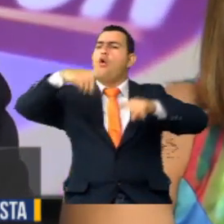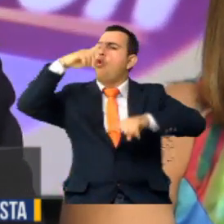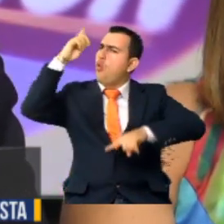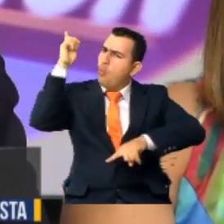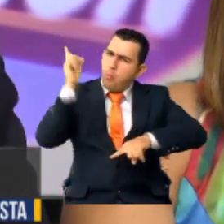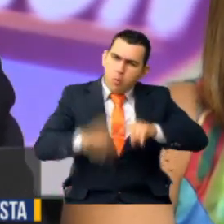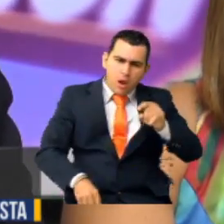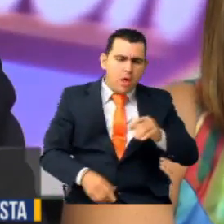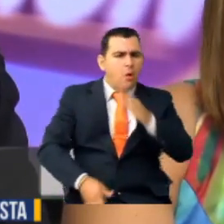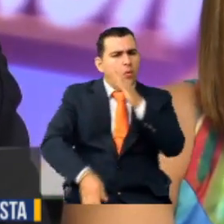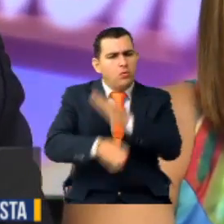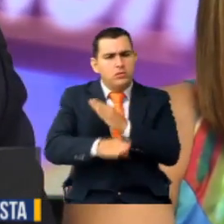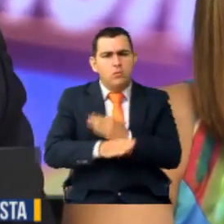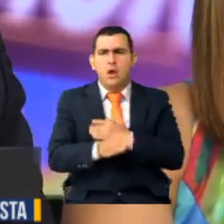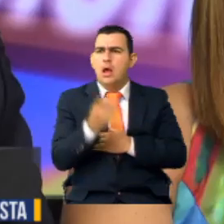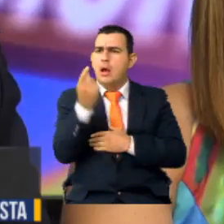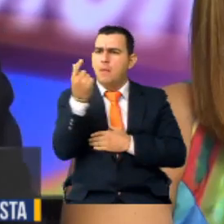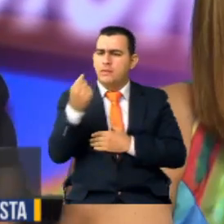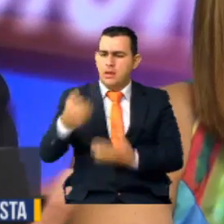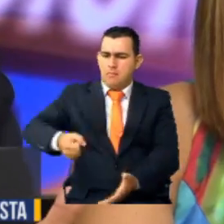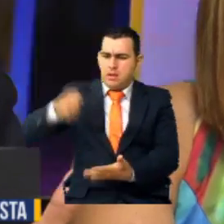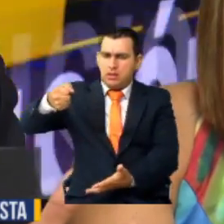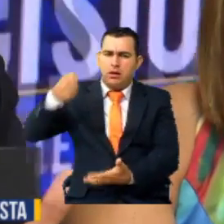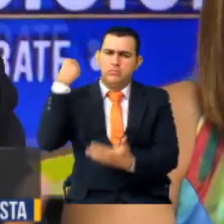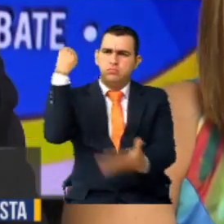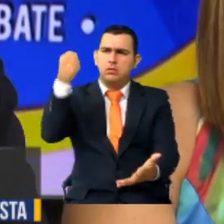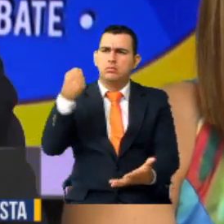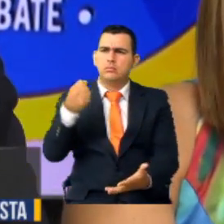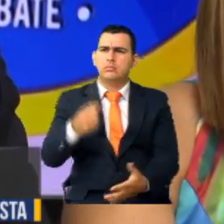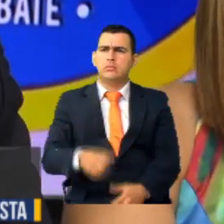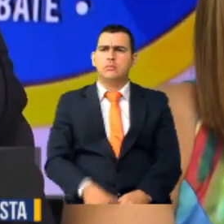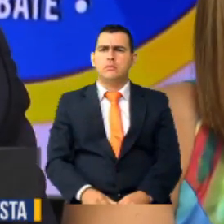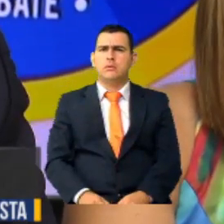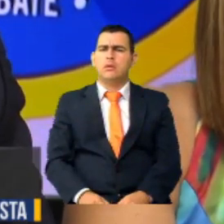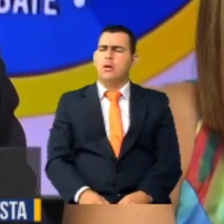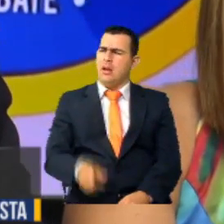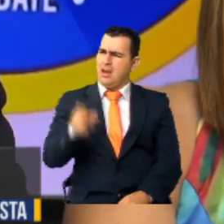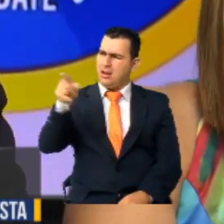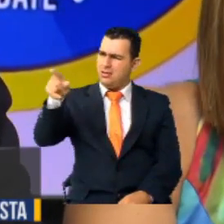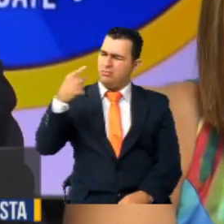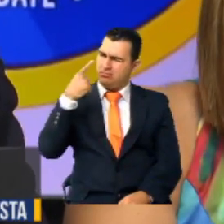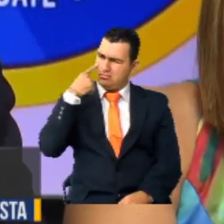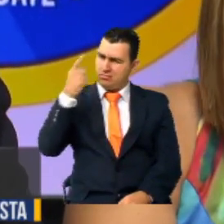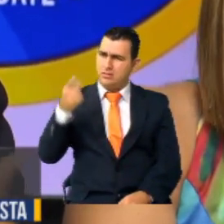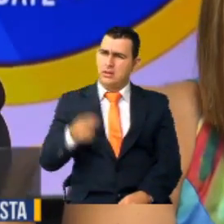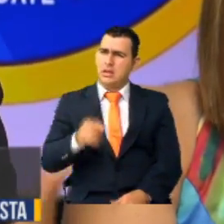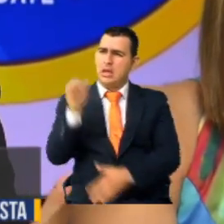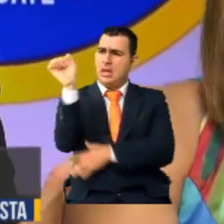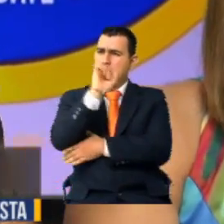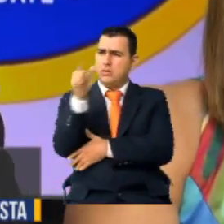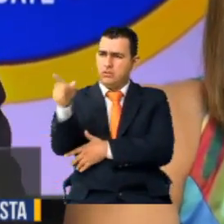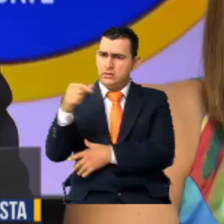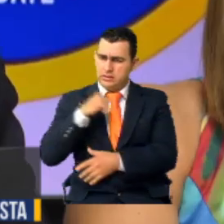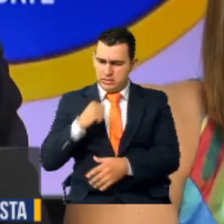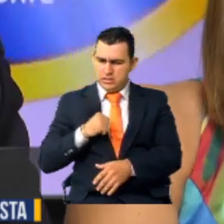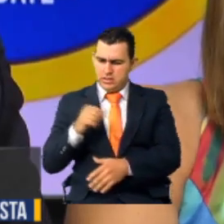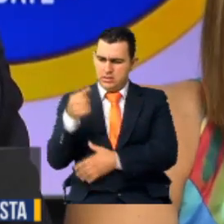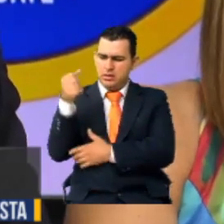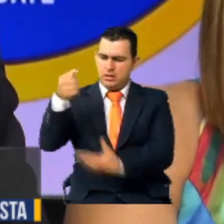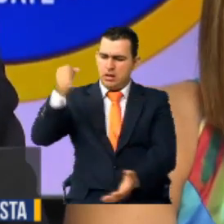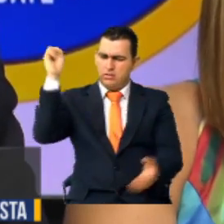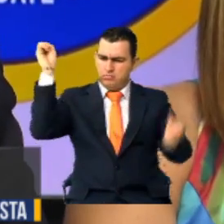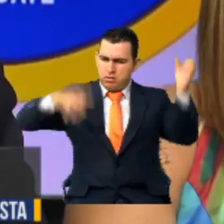a que no se pueden ofrecer mercados. Sin embargo, en redes sociales han aparecido unas fotos donde vehículos de su campaña aparecen con